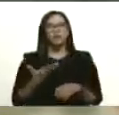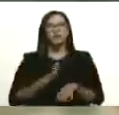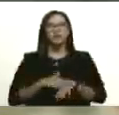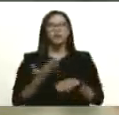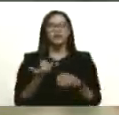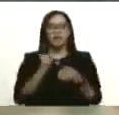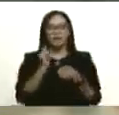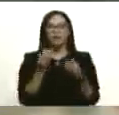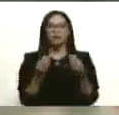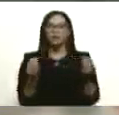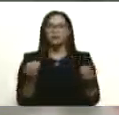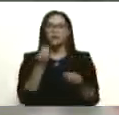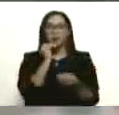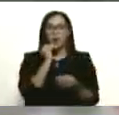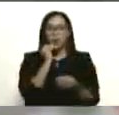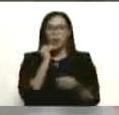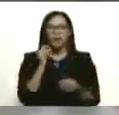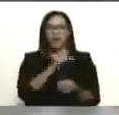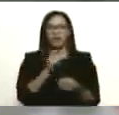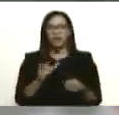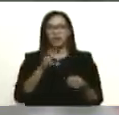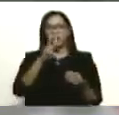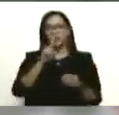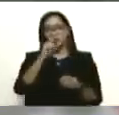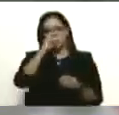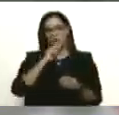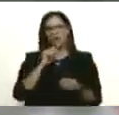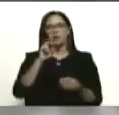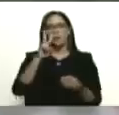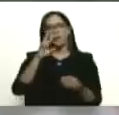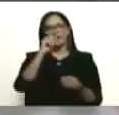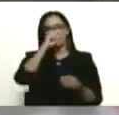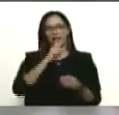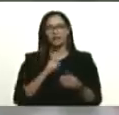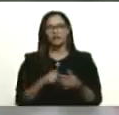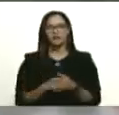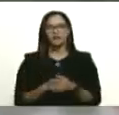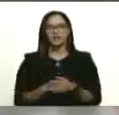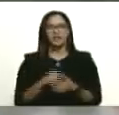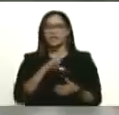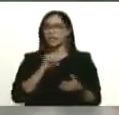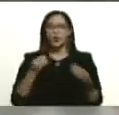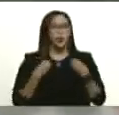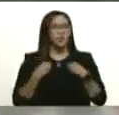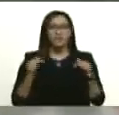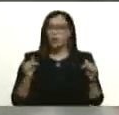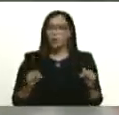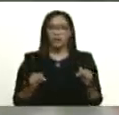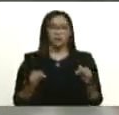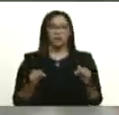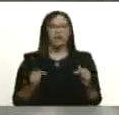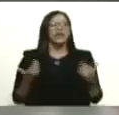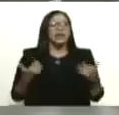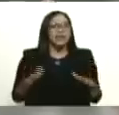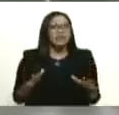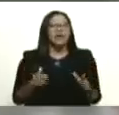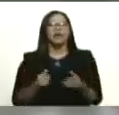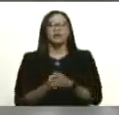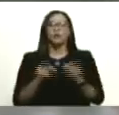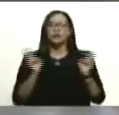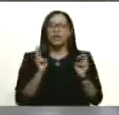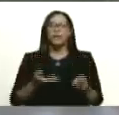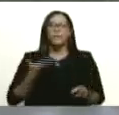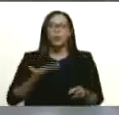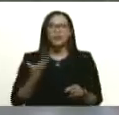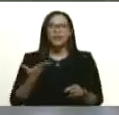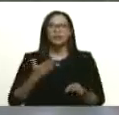muchas nuevas generaciones, gente que ya tiene 21 años, 20 años, y que no vivió esto, pues. Y quizás eso también es un tema importante